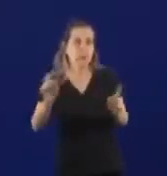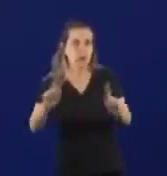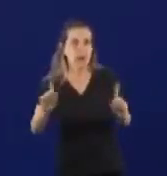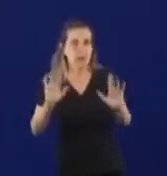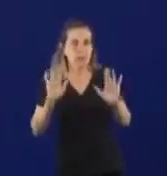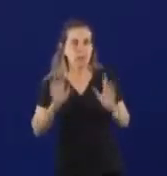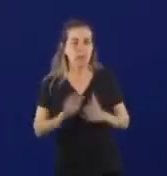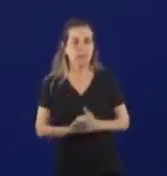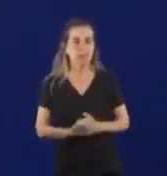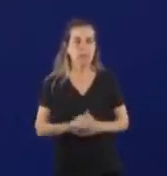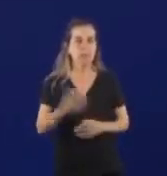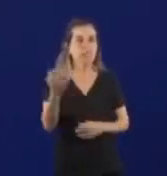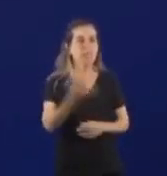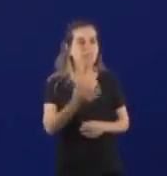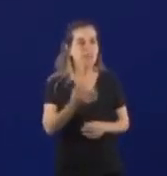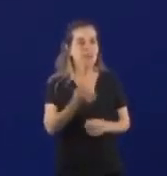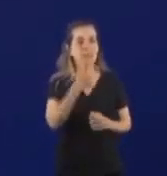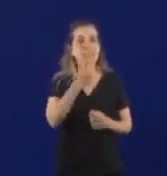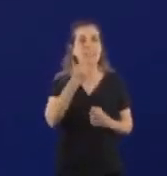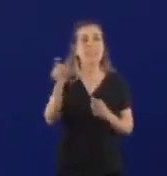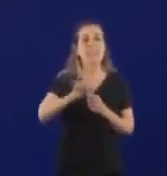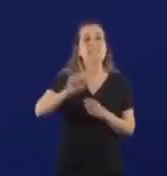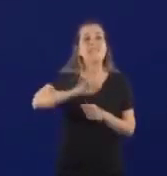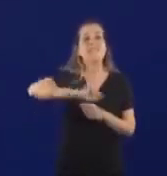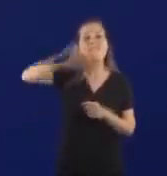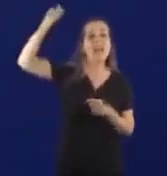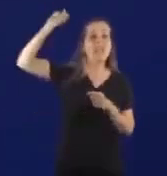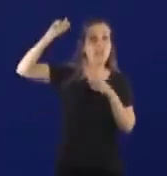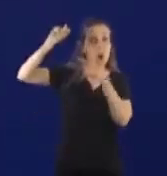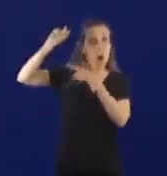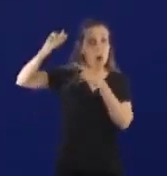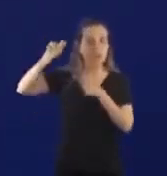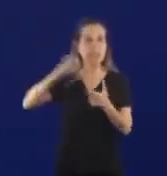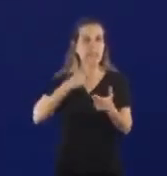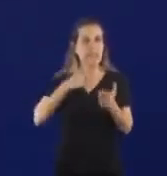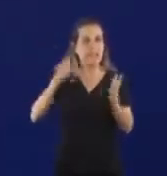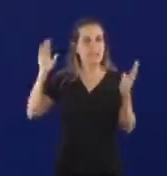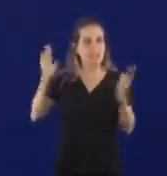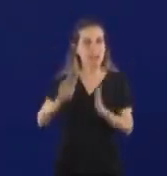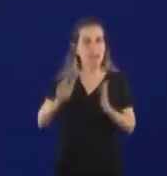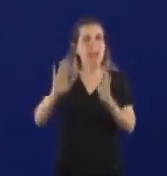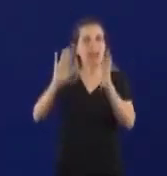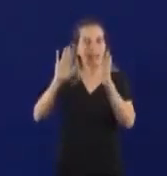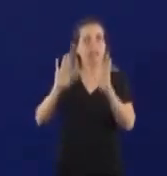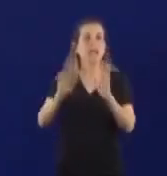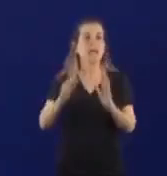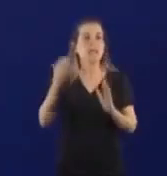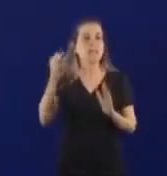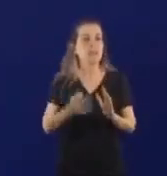Y seguramente de la inflación que vamos a evitar seguramente sea